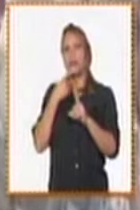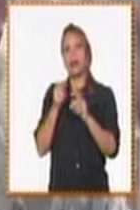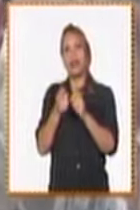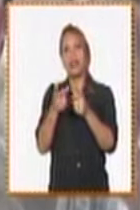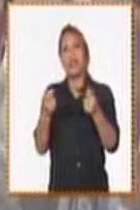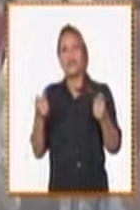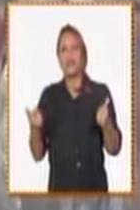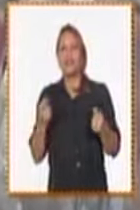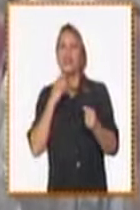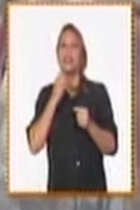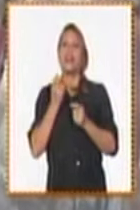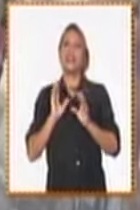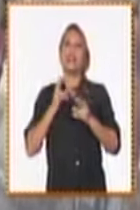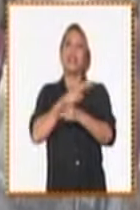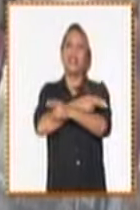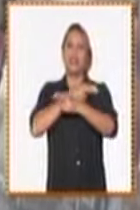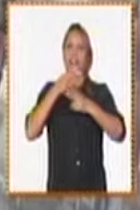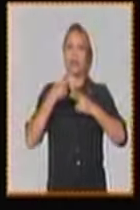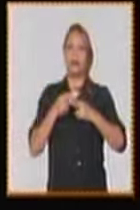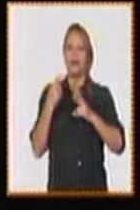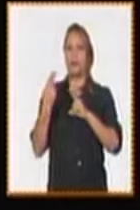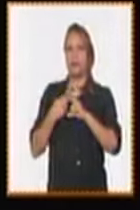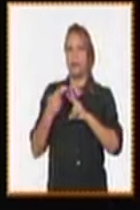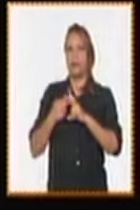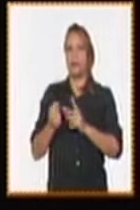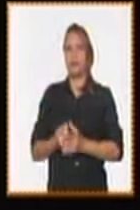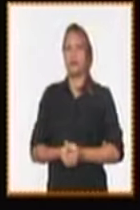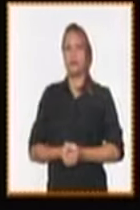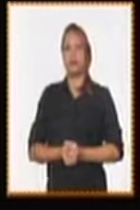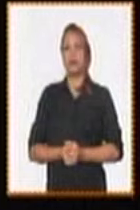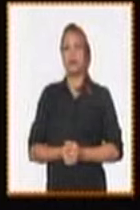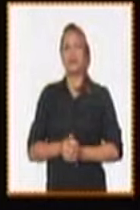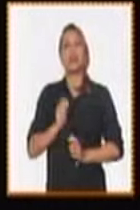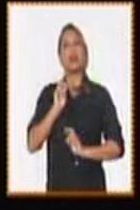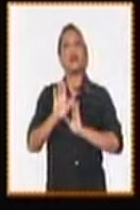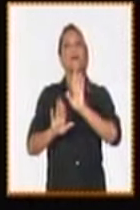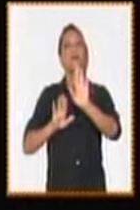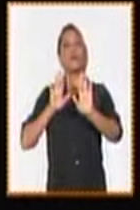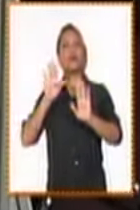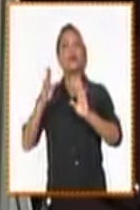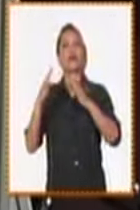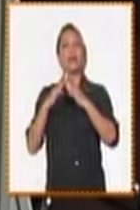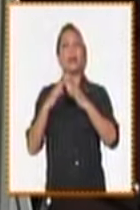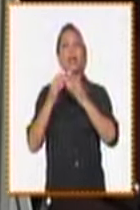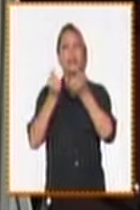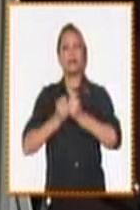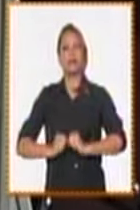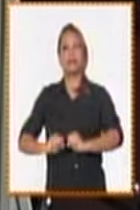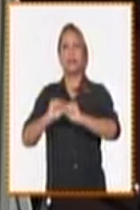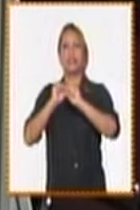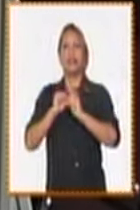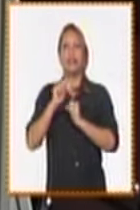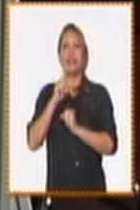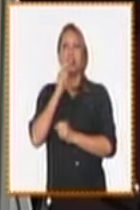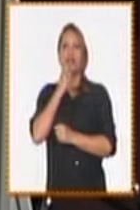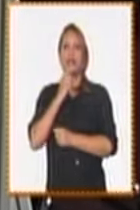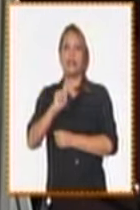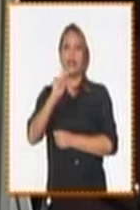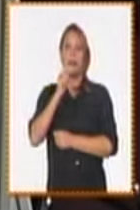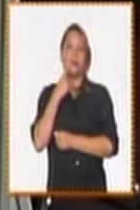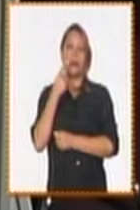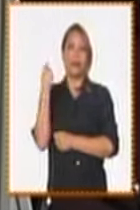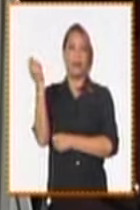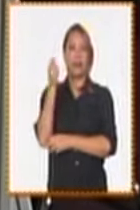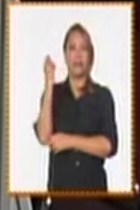historia. La ciudad que atesora, por supuesto, también ese museo de la casa natal de Carlos Manuel de Céspedes, aquel